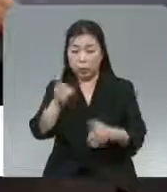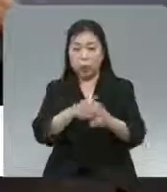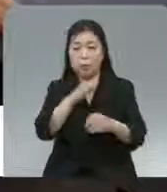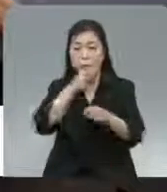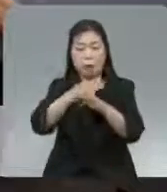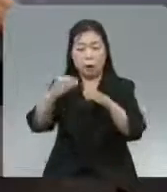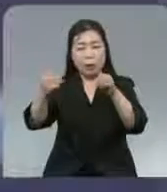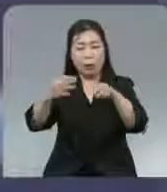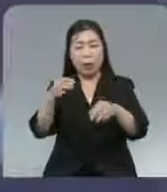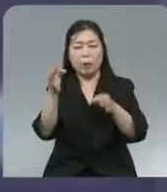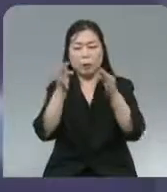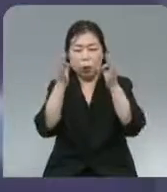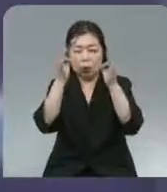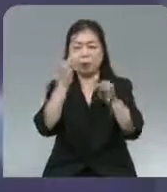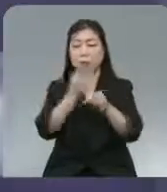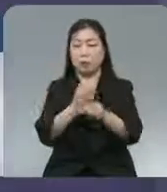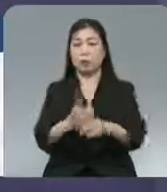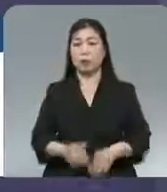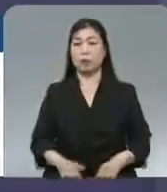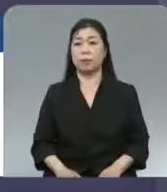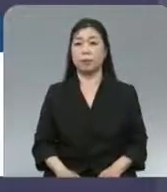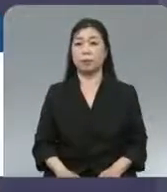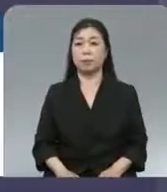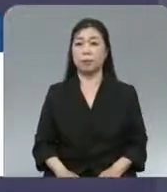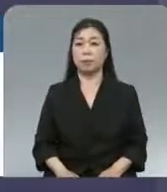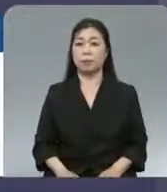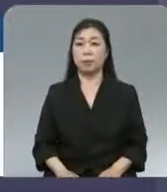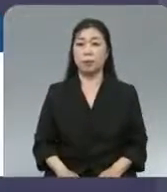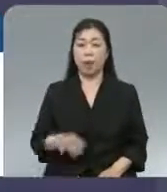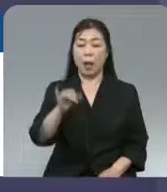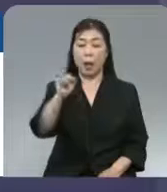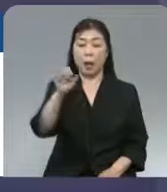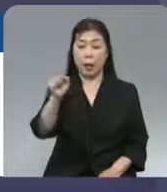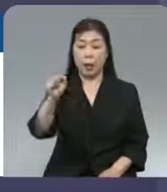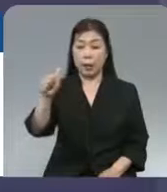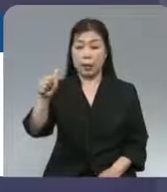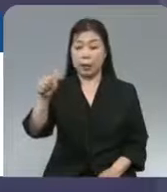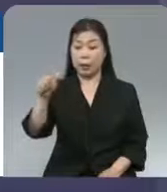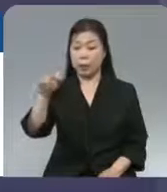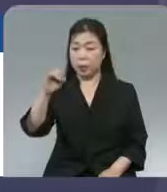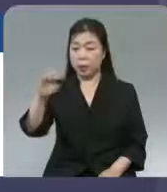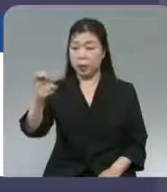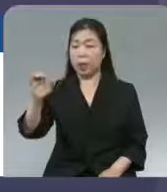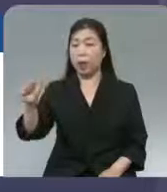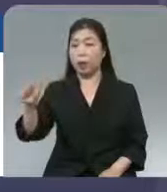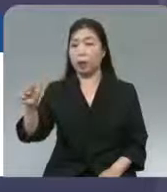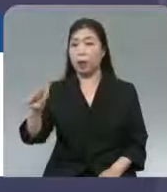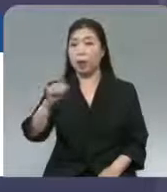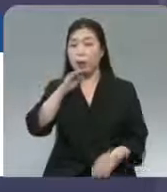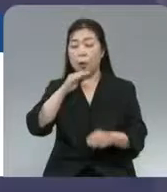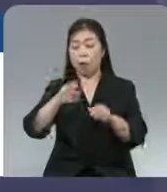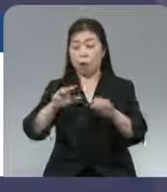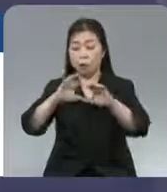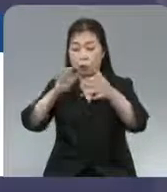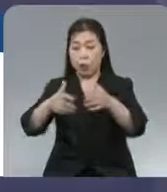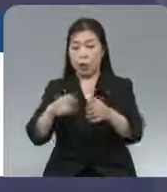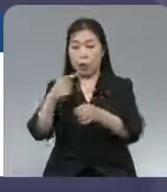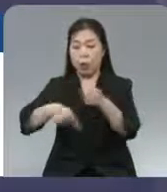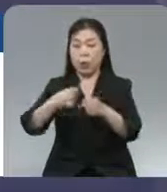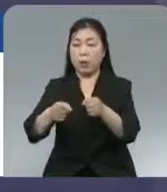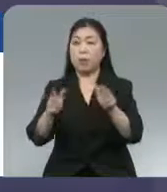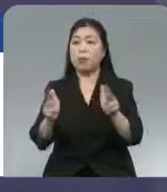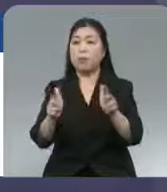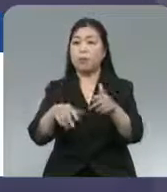conocer el lunes 30 que fotos del centro de investigación nuclear de indian tomadas por un satélite comerciales son la prueba de la posible